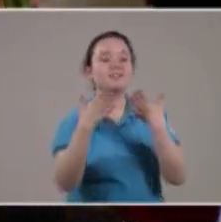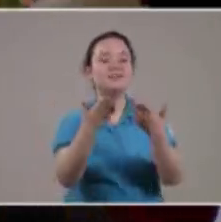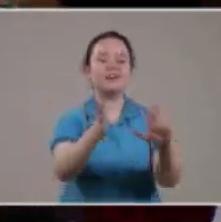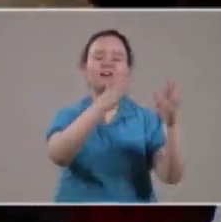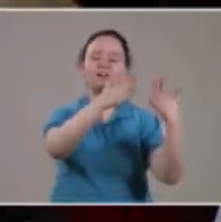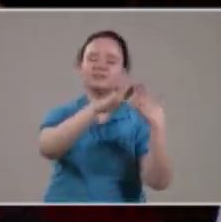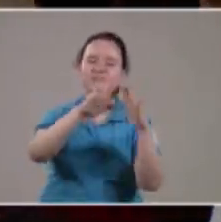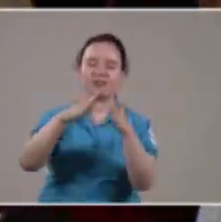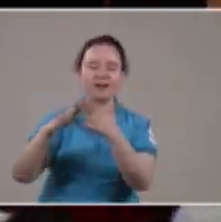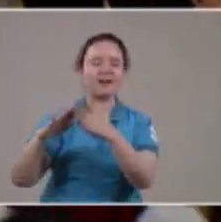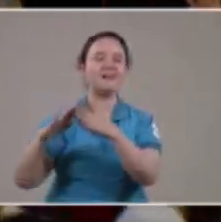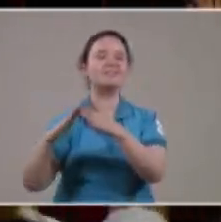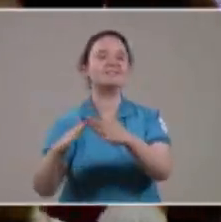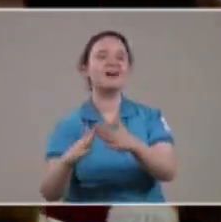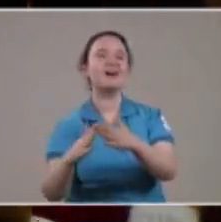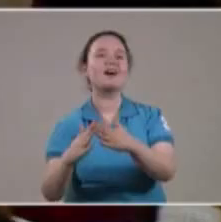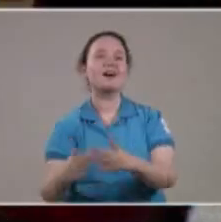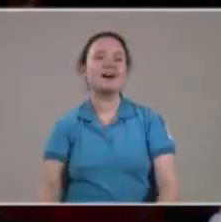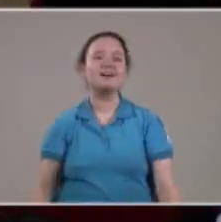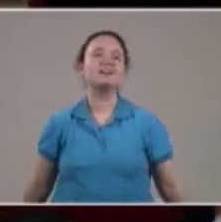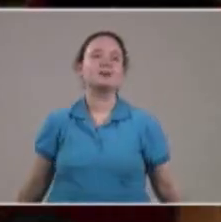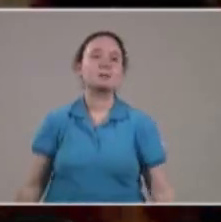para llevarla a sus